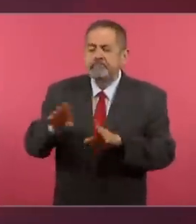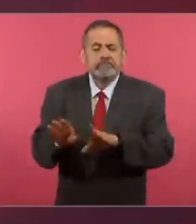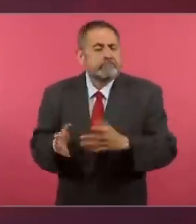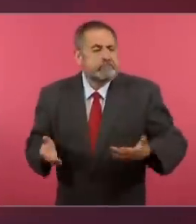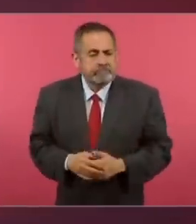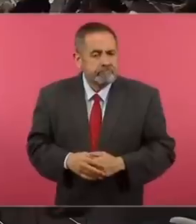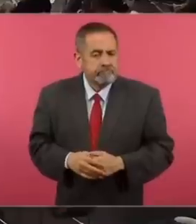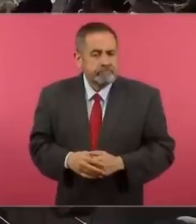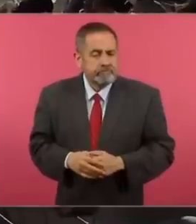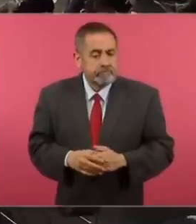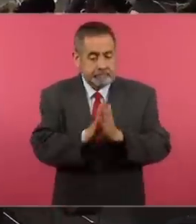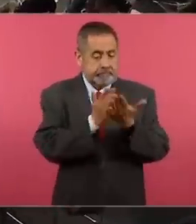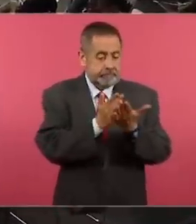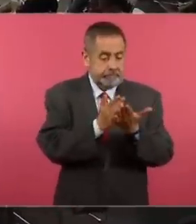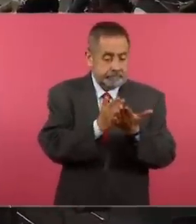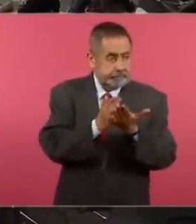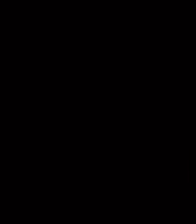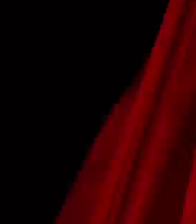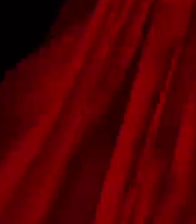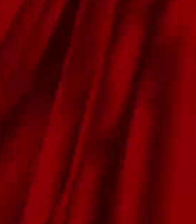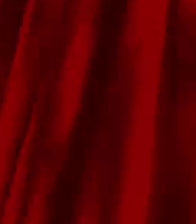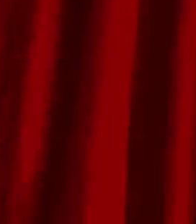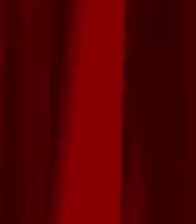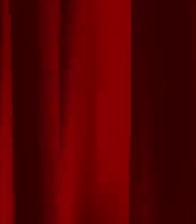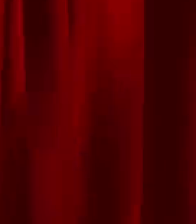si no se permiten los libros